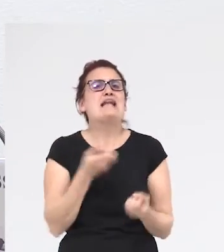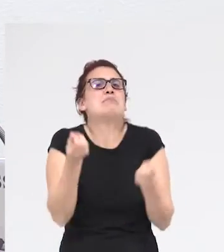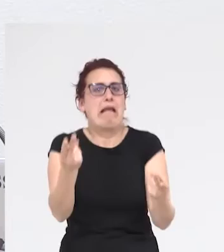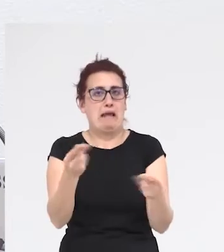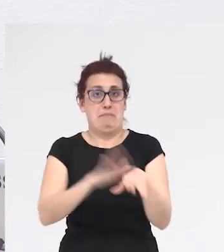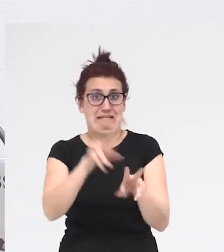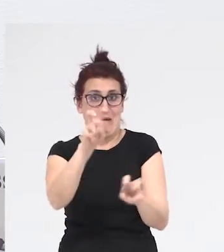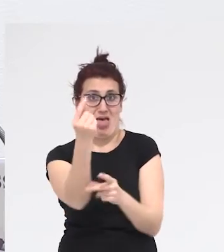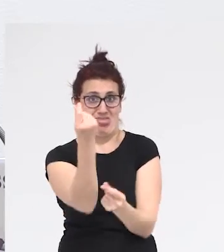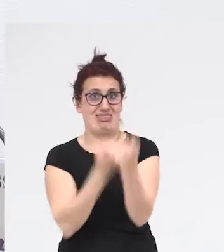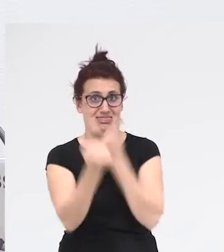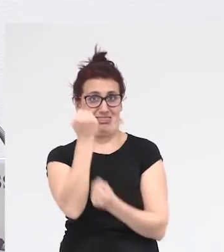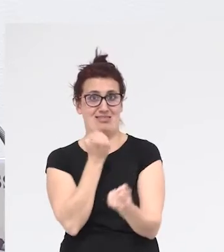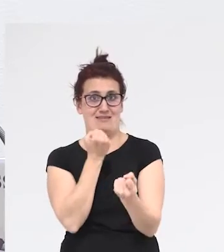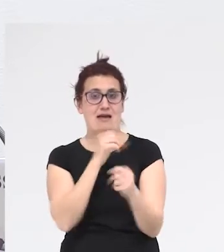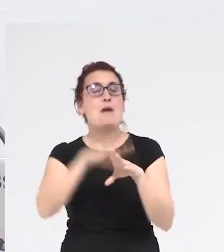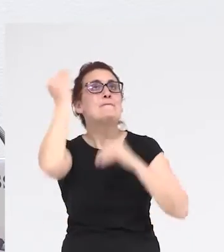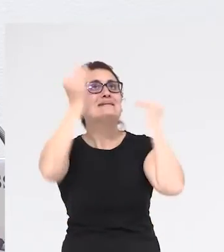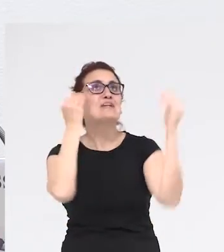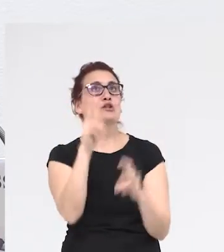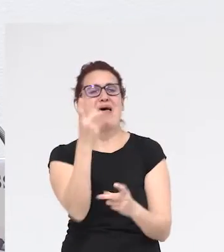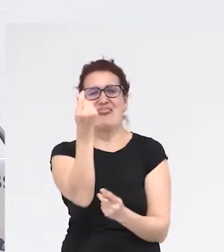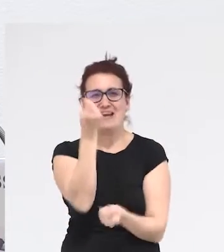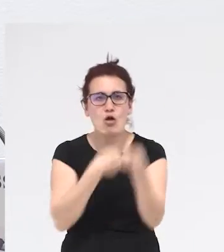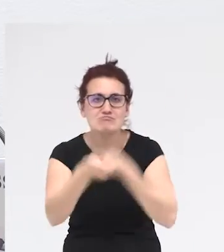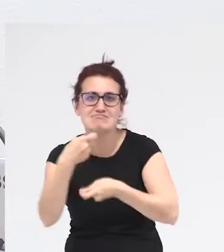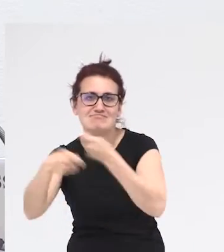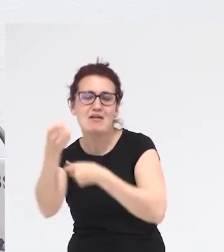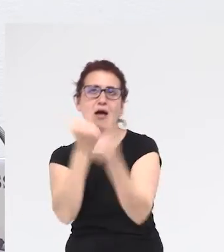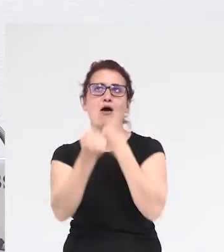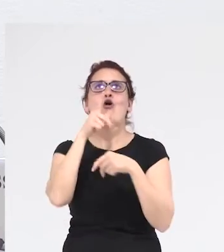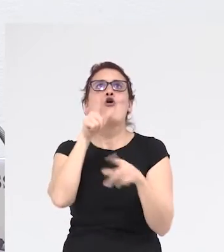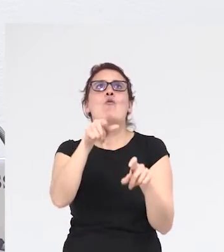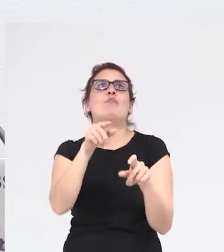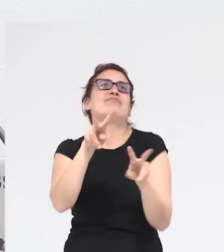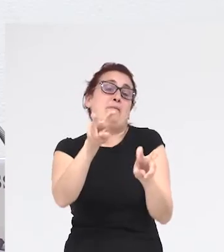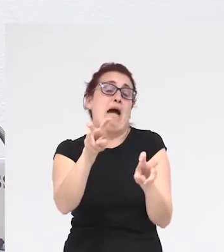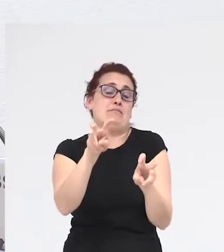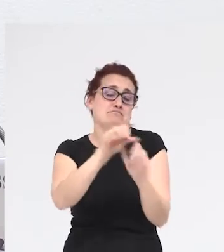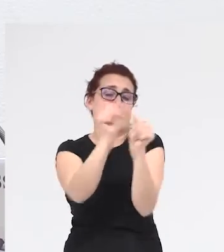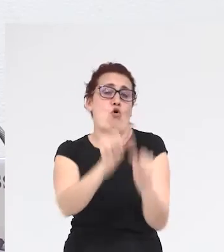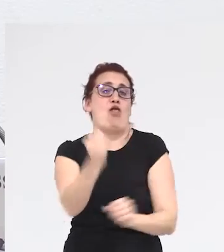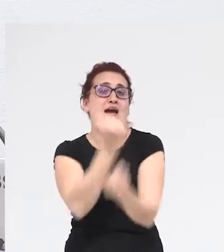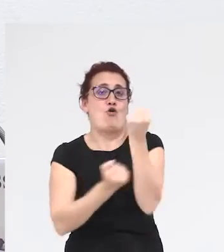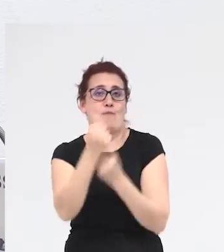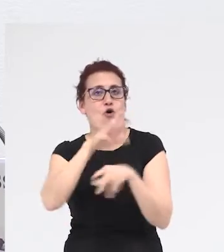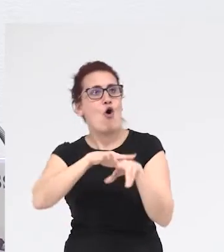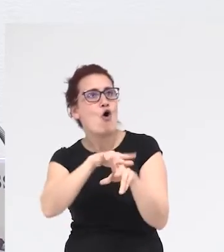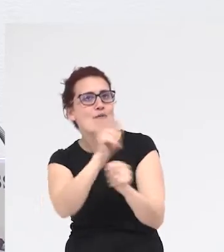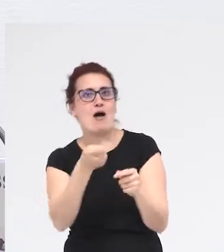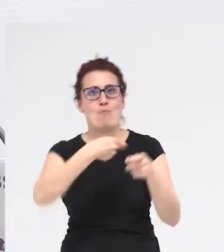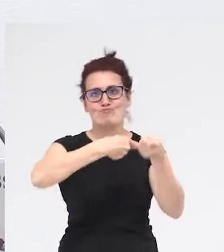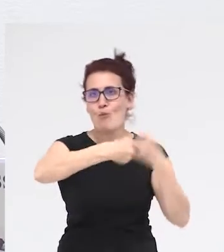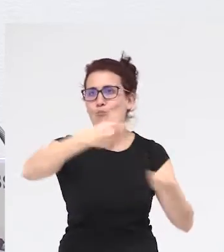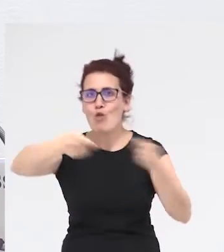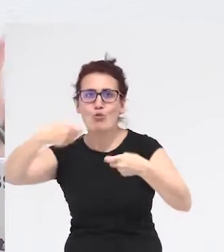capitalismo, finalmente, ¿no? Pensando en el capitalismo como modo económico, como modo de producción del